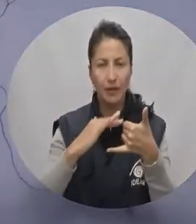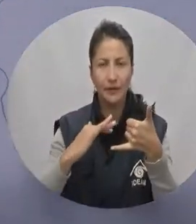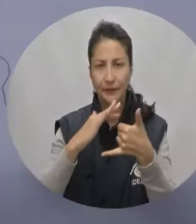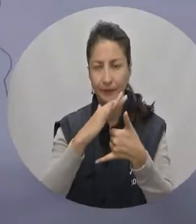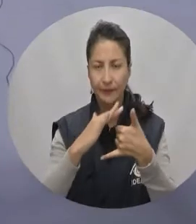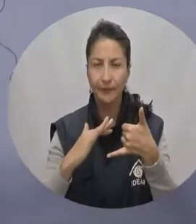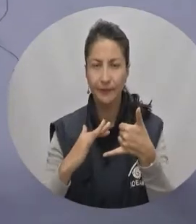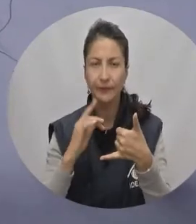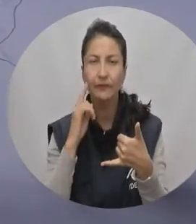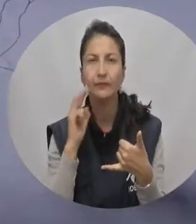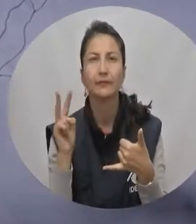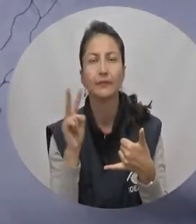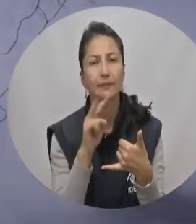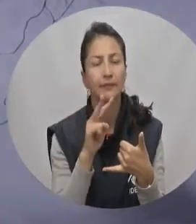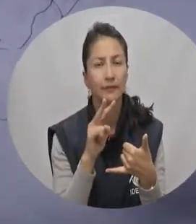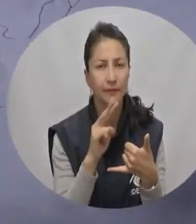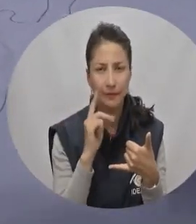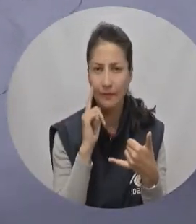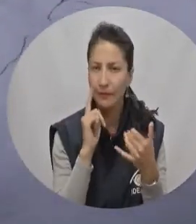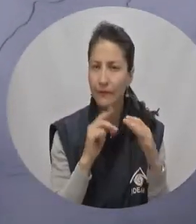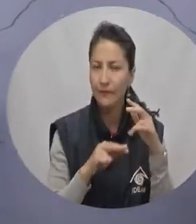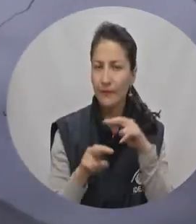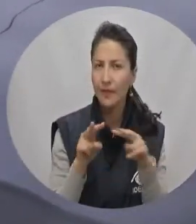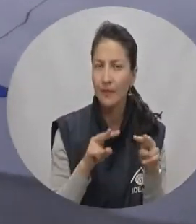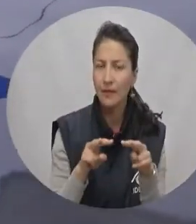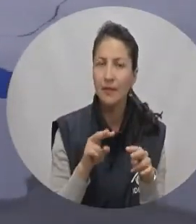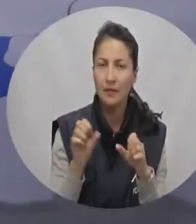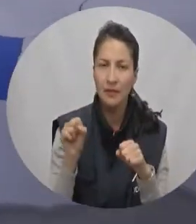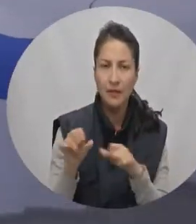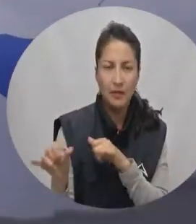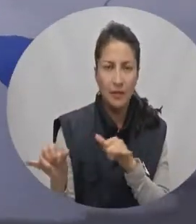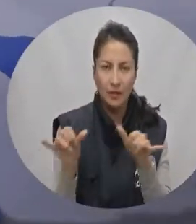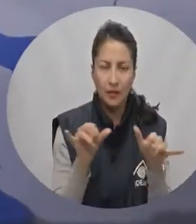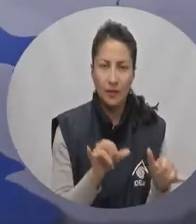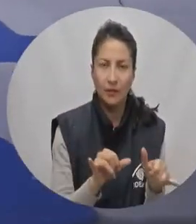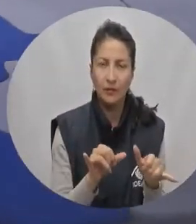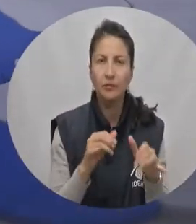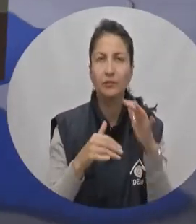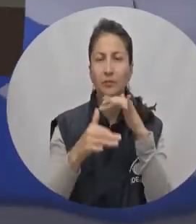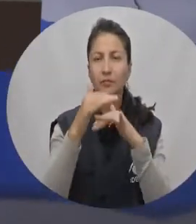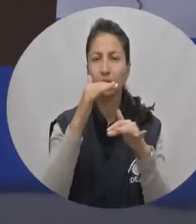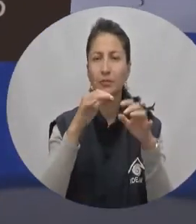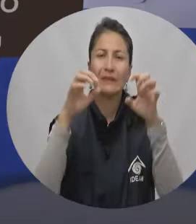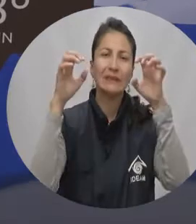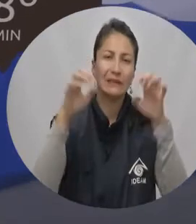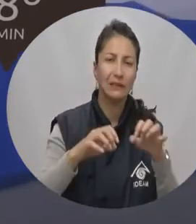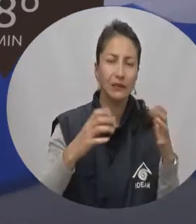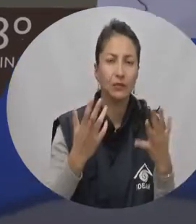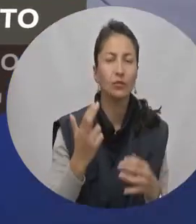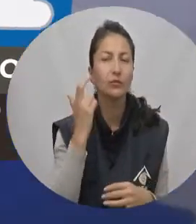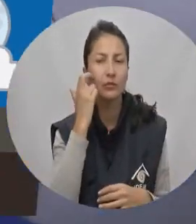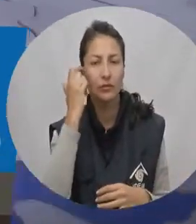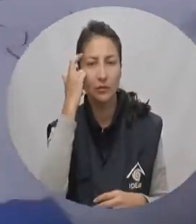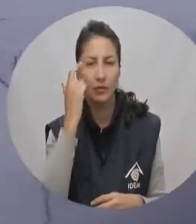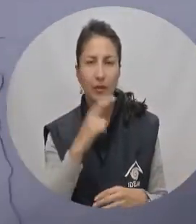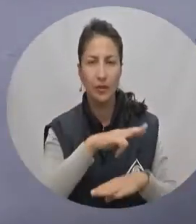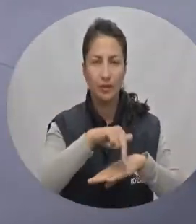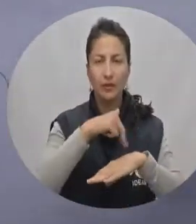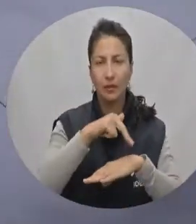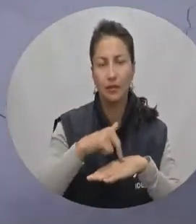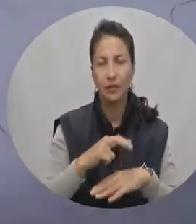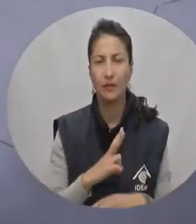A la región del Pacífico igualmente, vendrán las gruesas nubes y los aguaceros sobre el Chocó, Nariño y el oriente de Valle del Cauca.